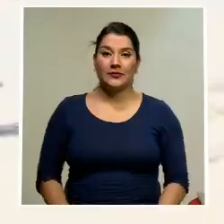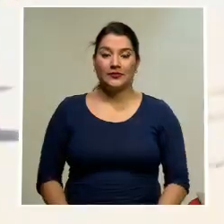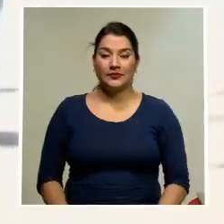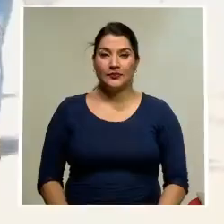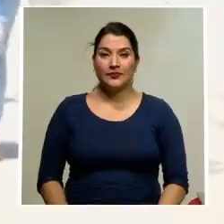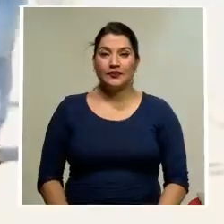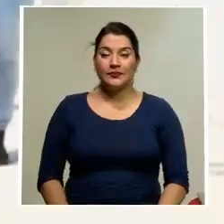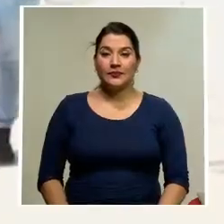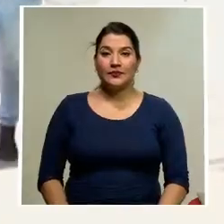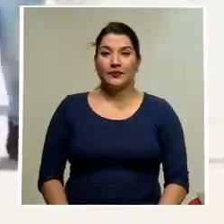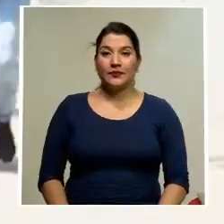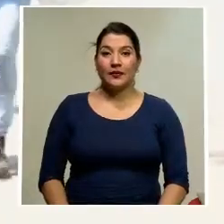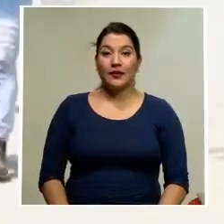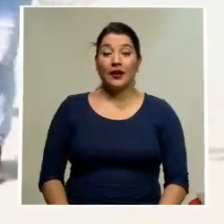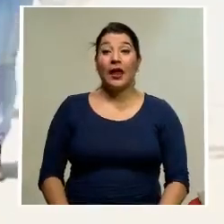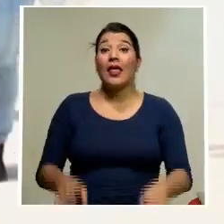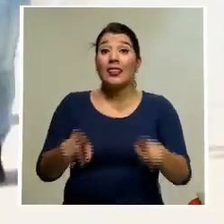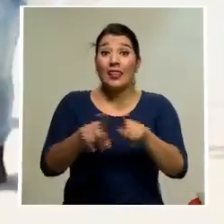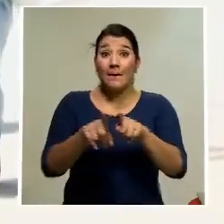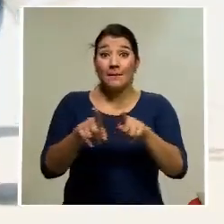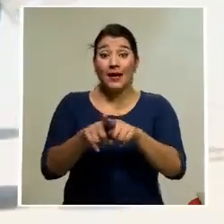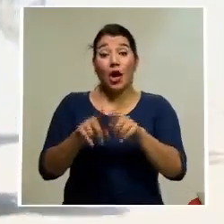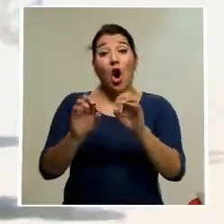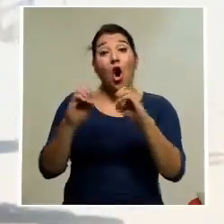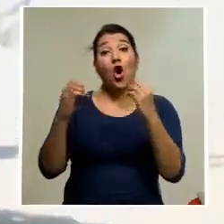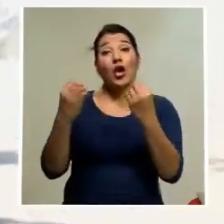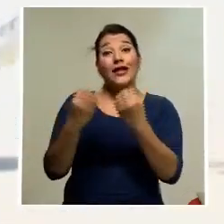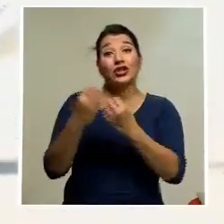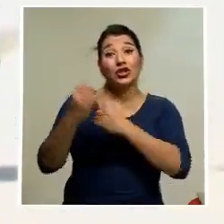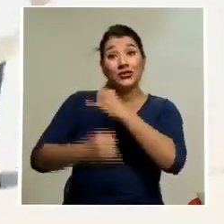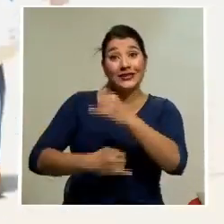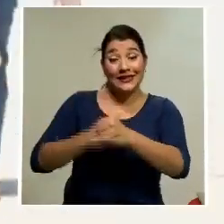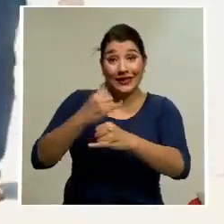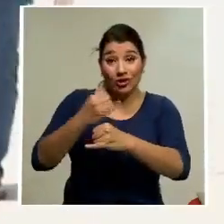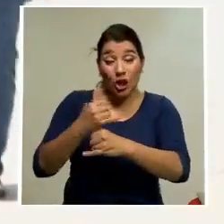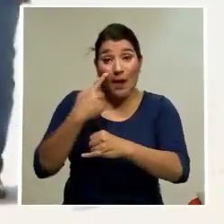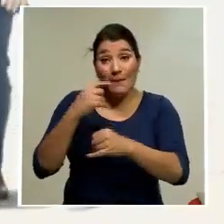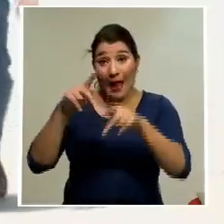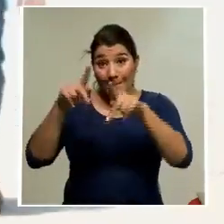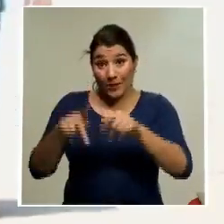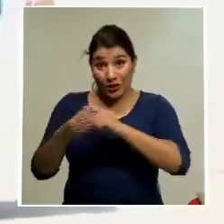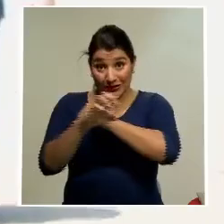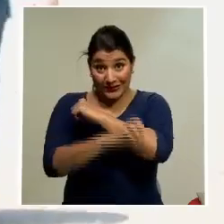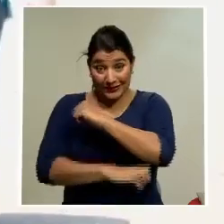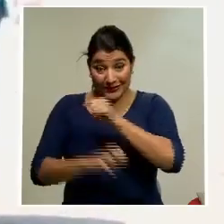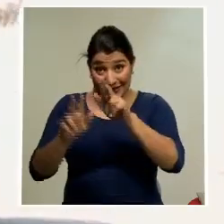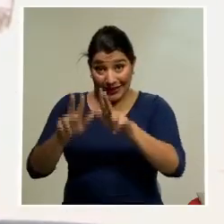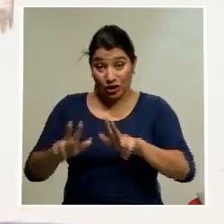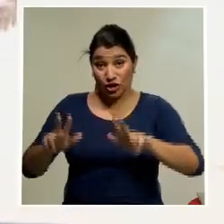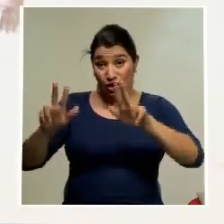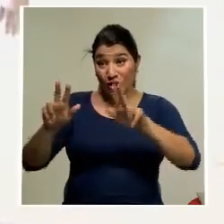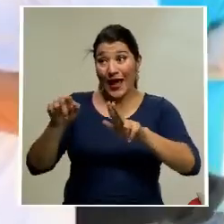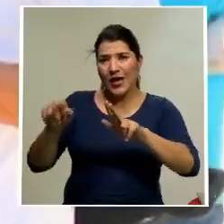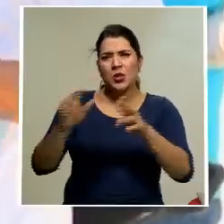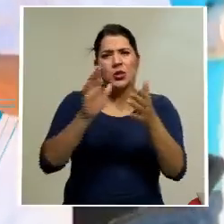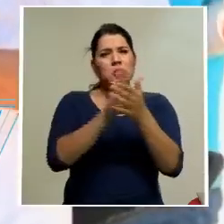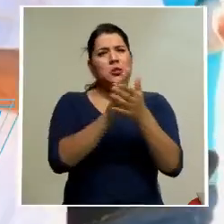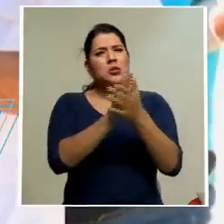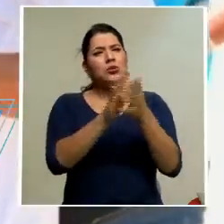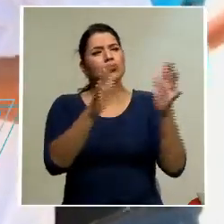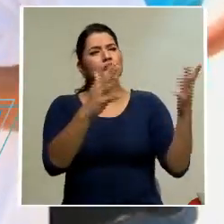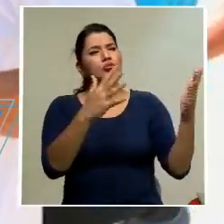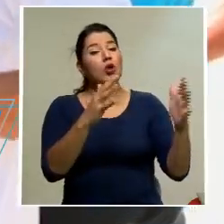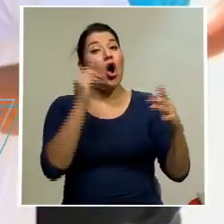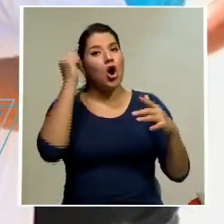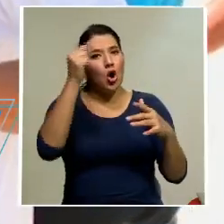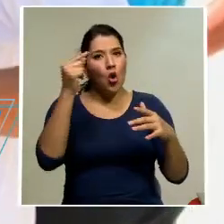país. A este mensaje se une la Organización Internacional para las Migraciones de las Naciones Unidas, en donde aplaudió a todos los gobiernos